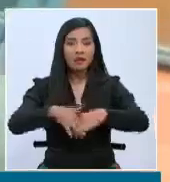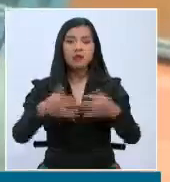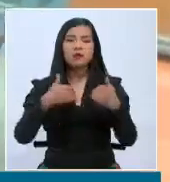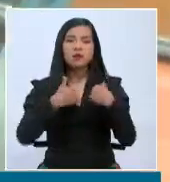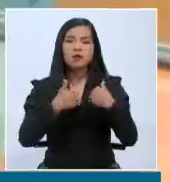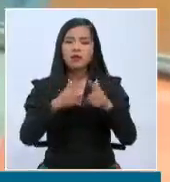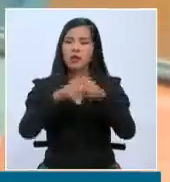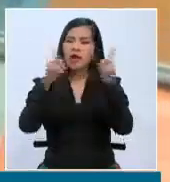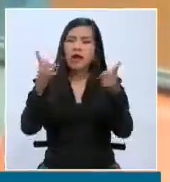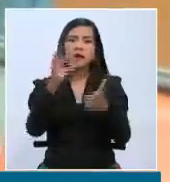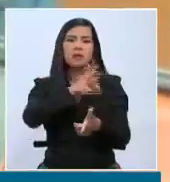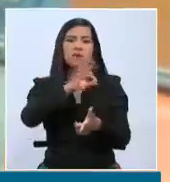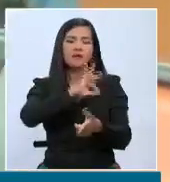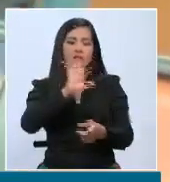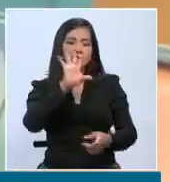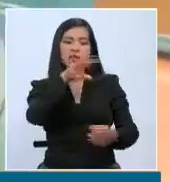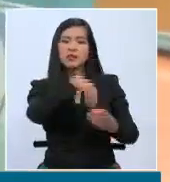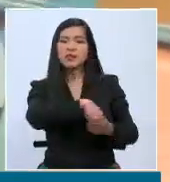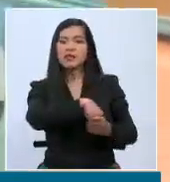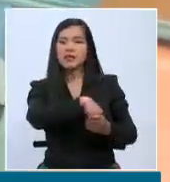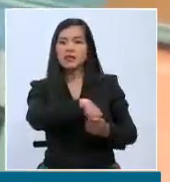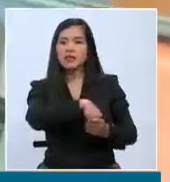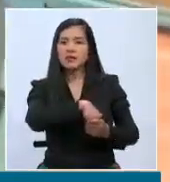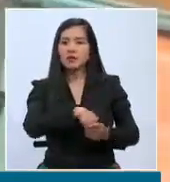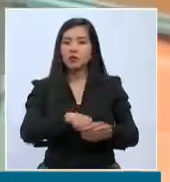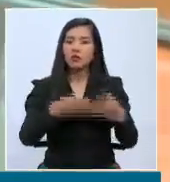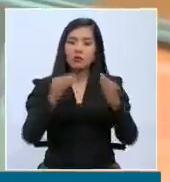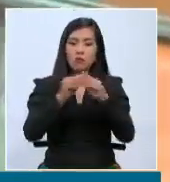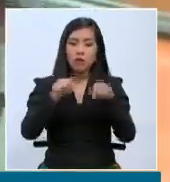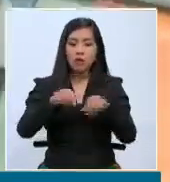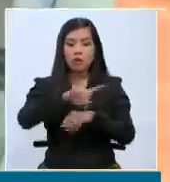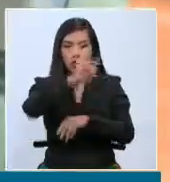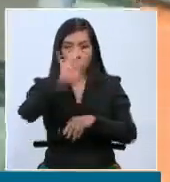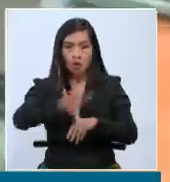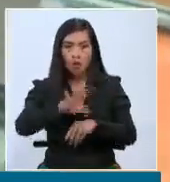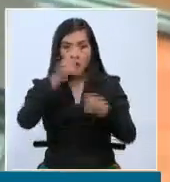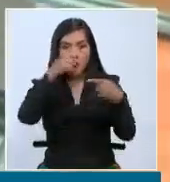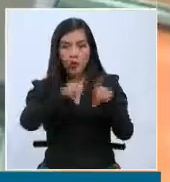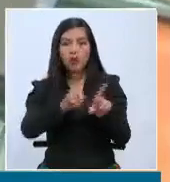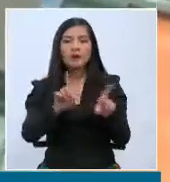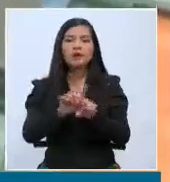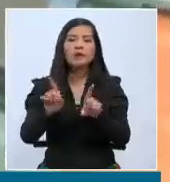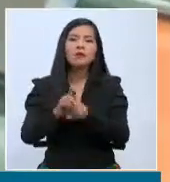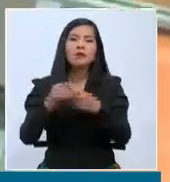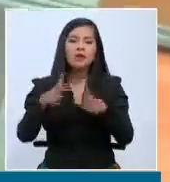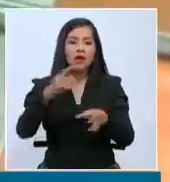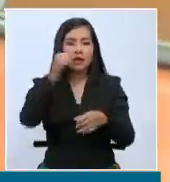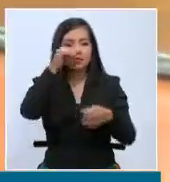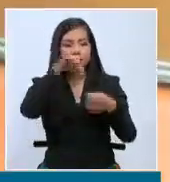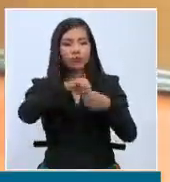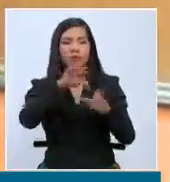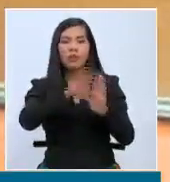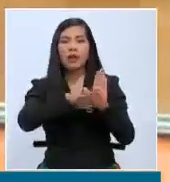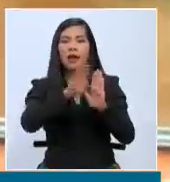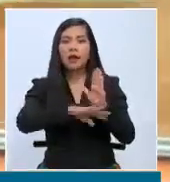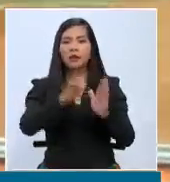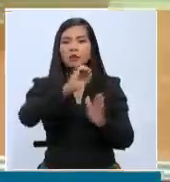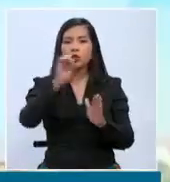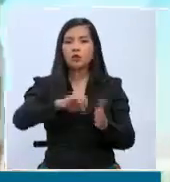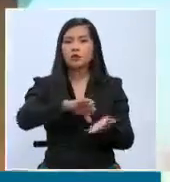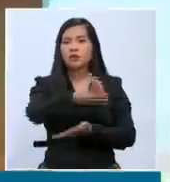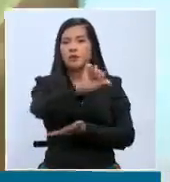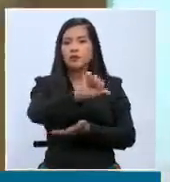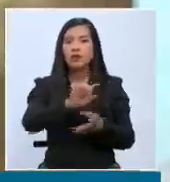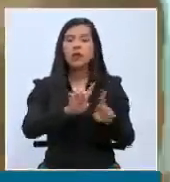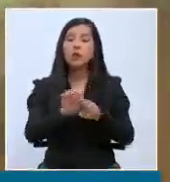grandes beneficios internos, no solamente con el mercado interno, sino la subvención de hidrocarburos, y en el caso de